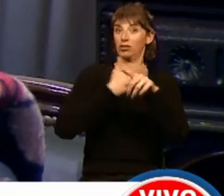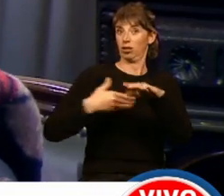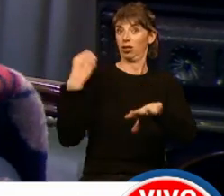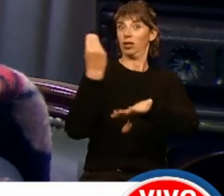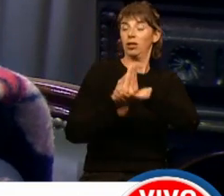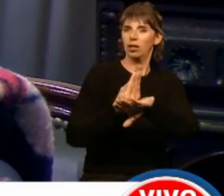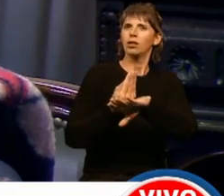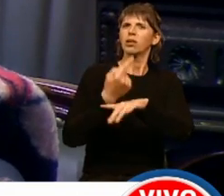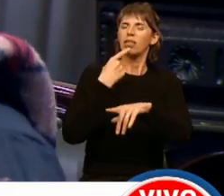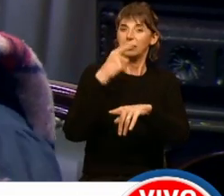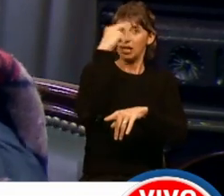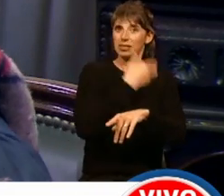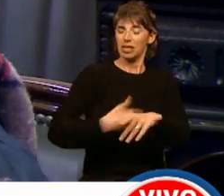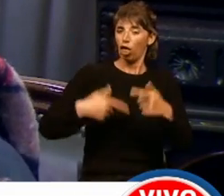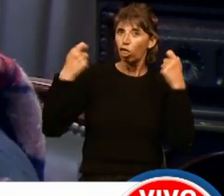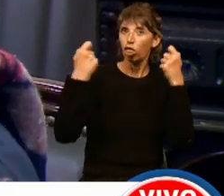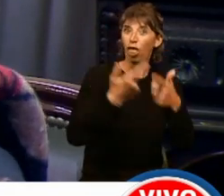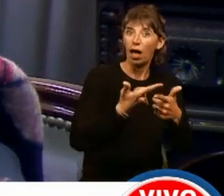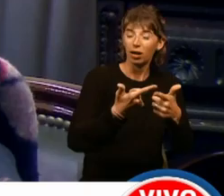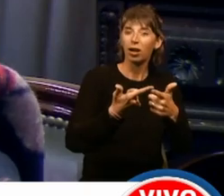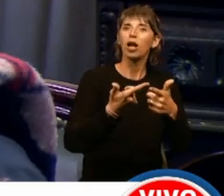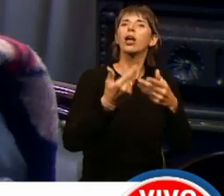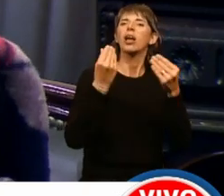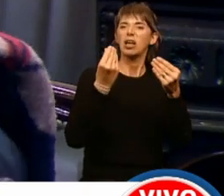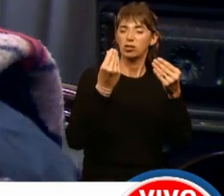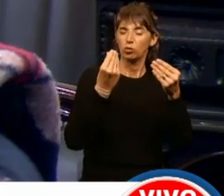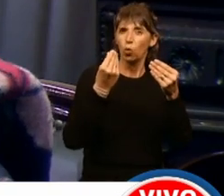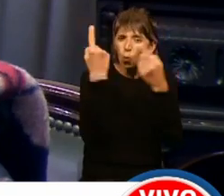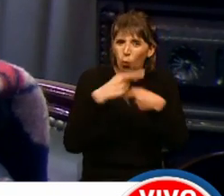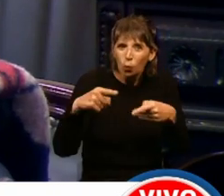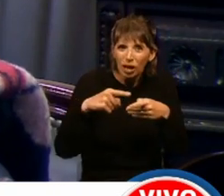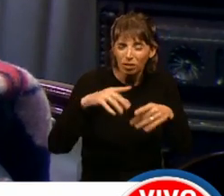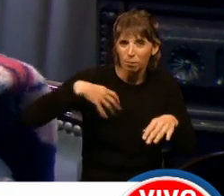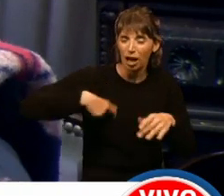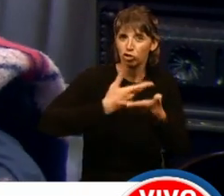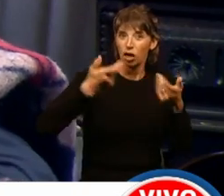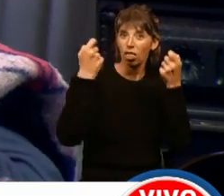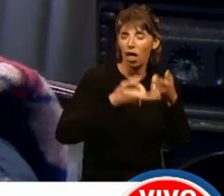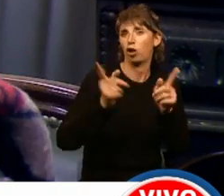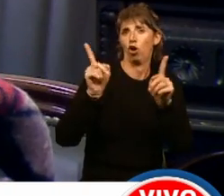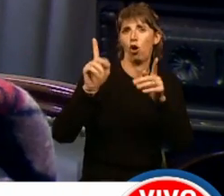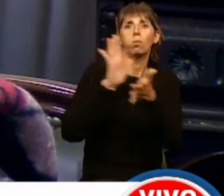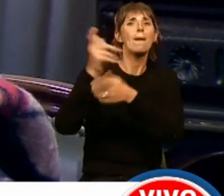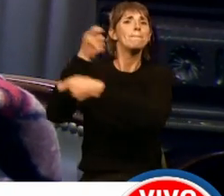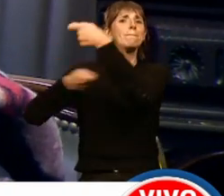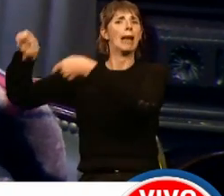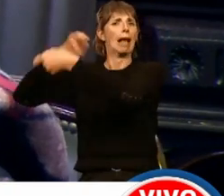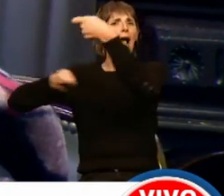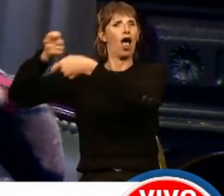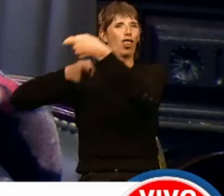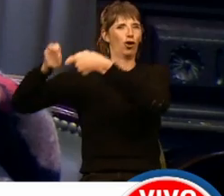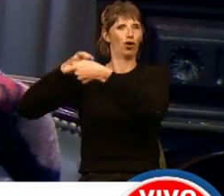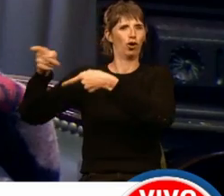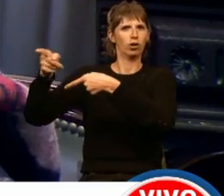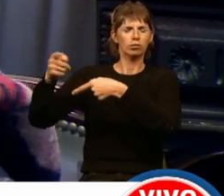servicio público no era un servicio público como un bien social era un bien de mercado entonces se podían permitir yo he escuchado